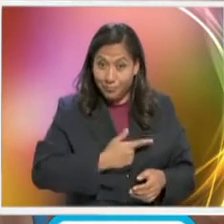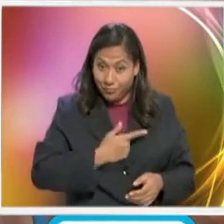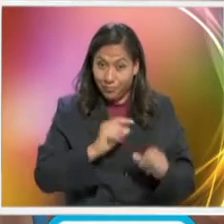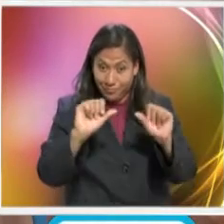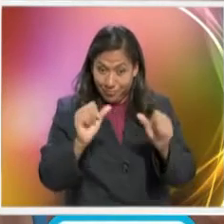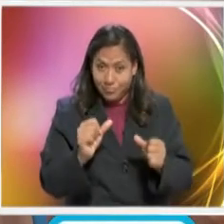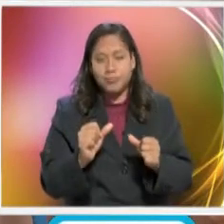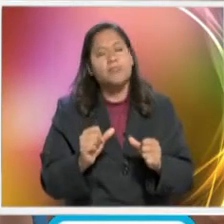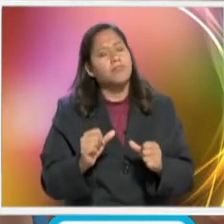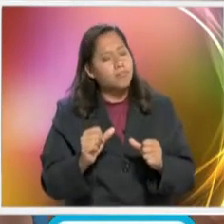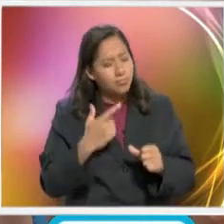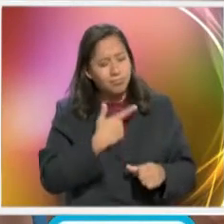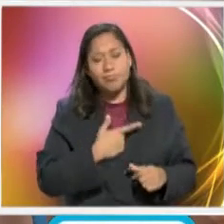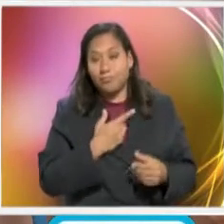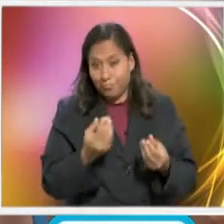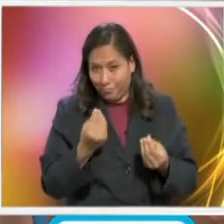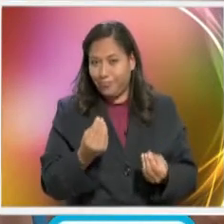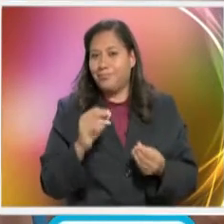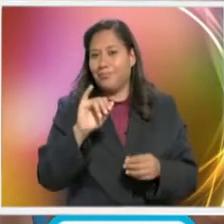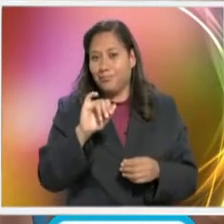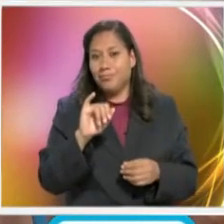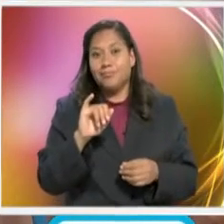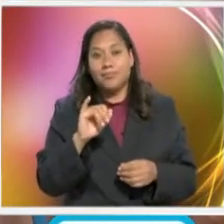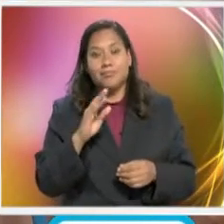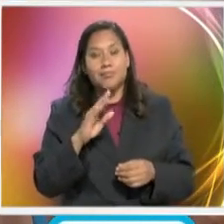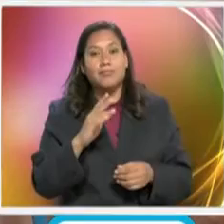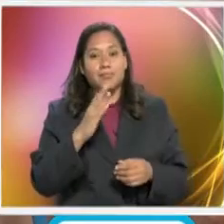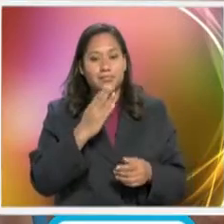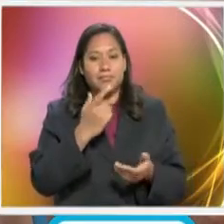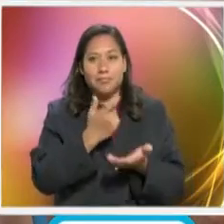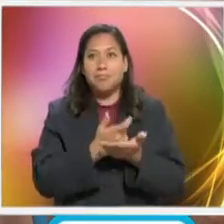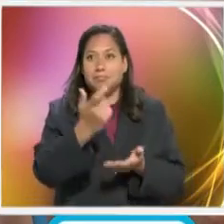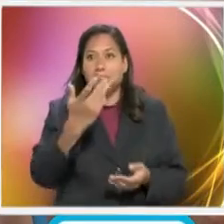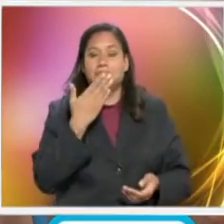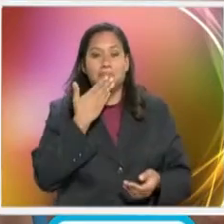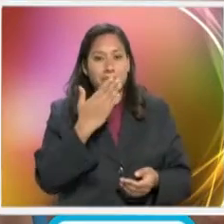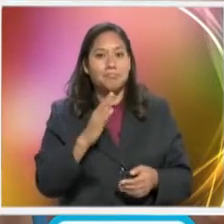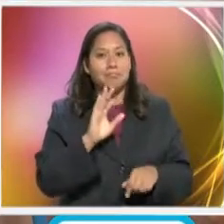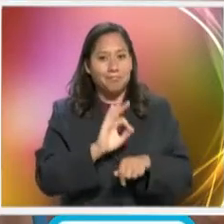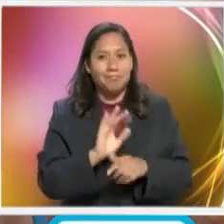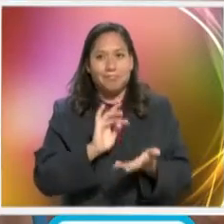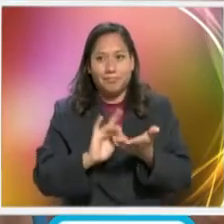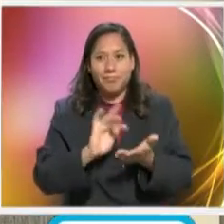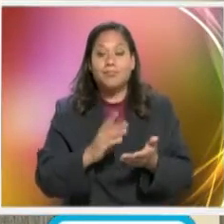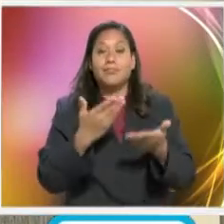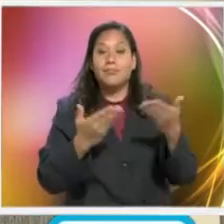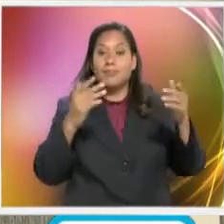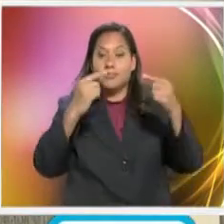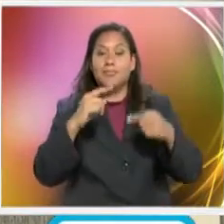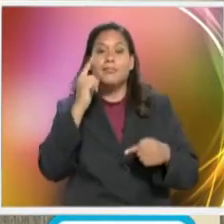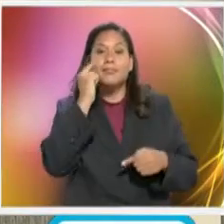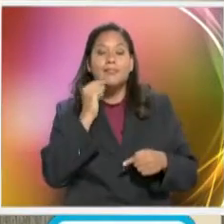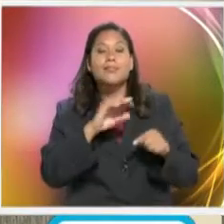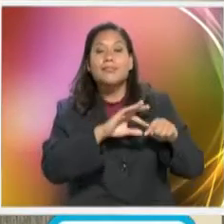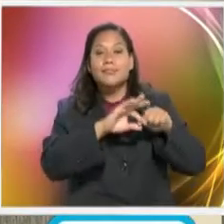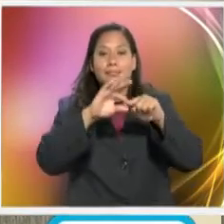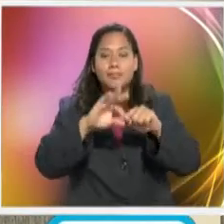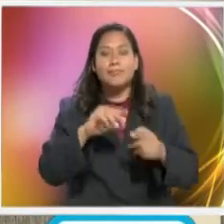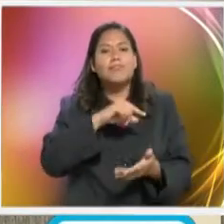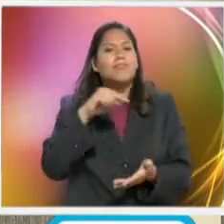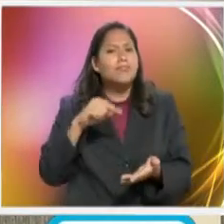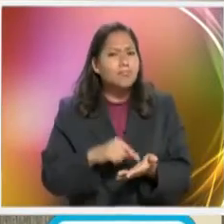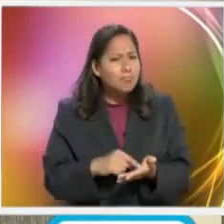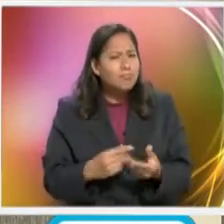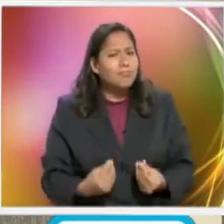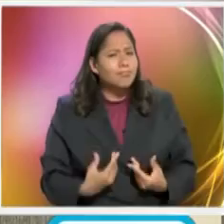arte. Uy, Mucho. me encanta. ¿Muchísimo? Me Y es fascina. buena inversión, además. Sí. Es una muy buena Sí, inversión. así es. Pues ahora vamos con Enrique para que nos lleve a un lugar